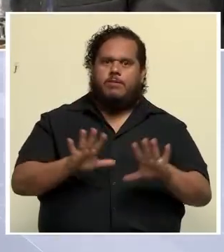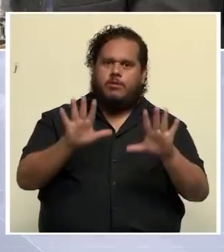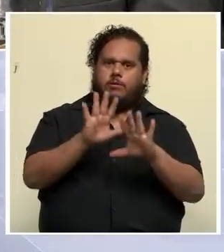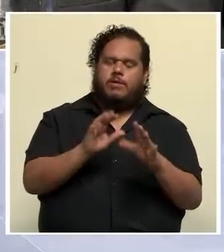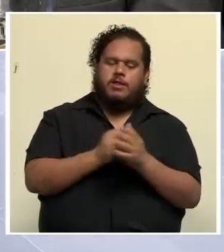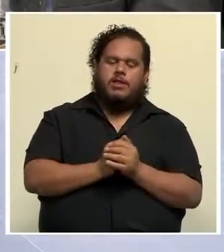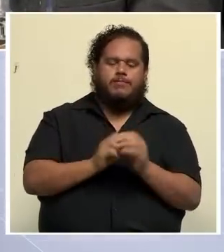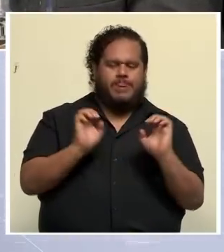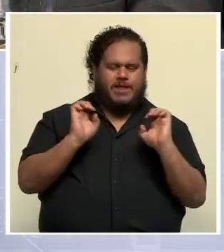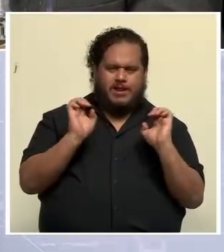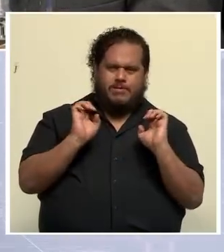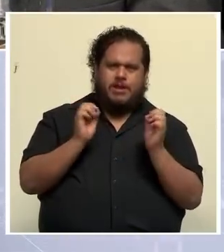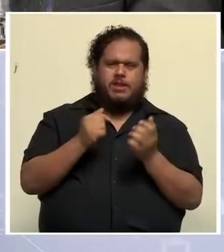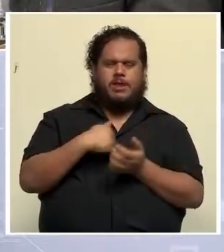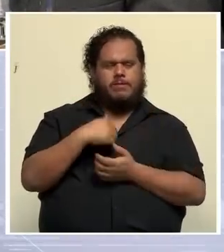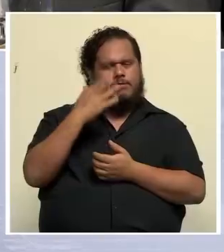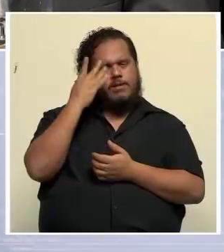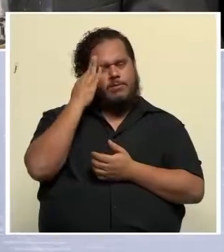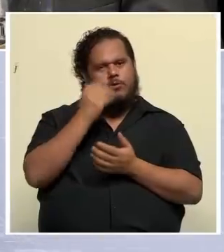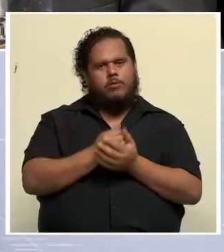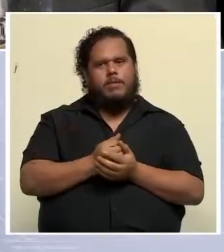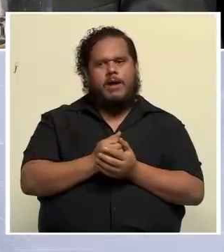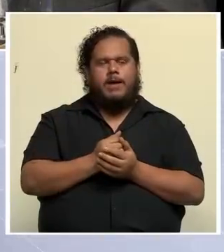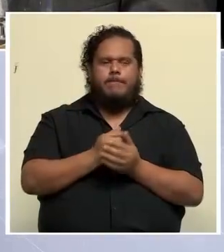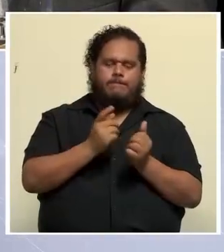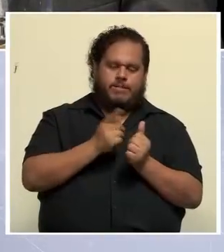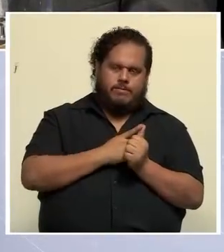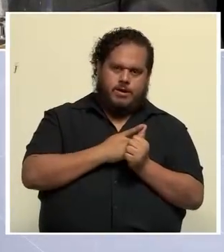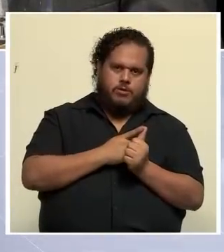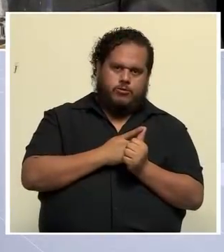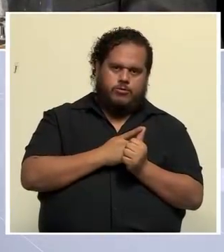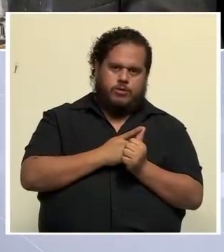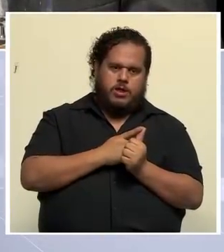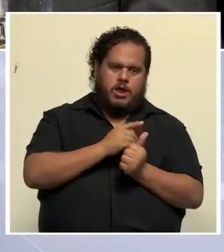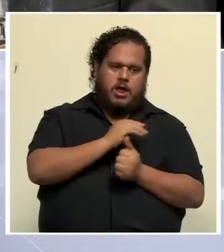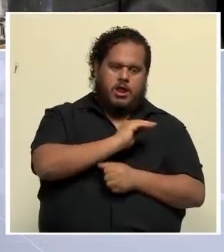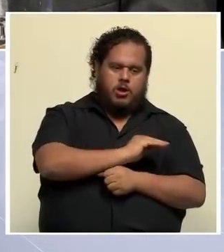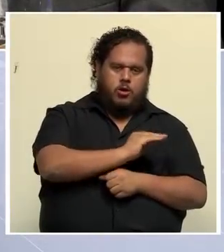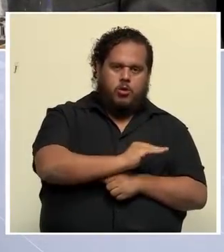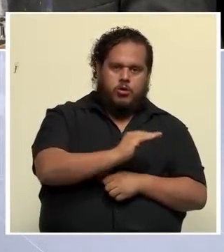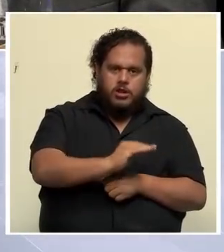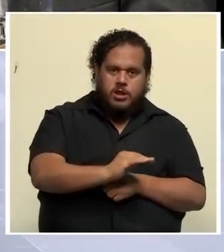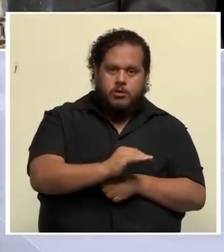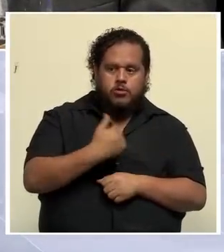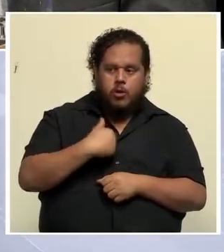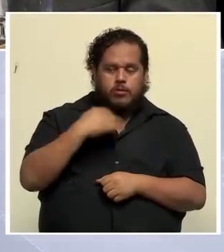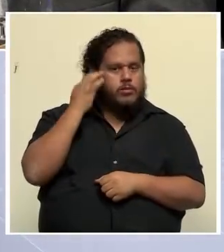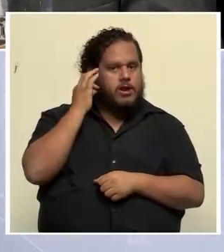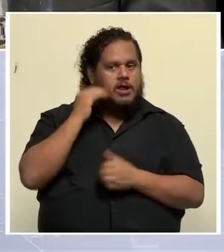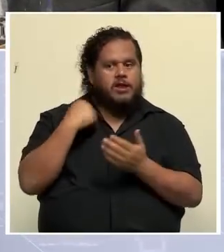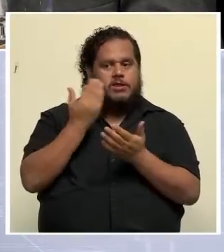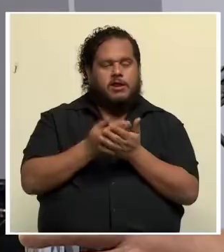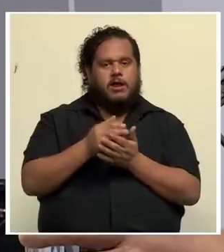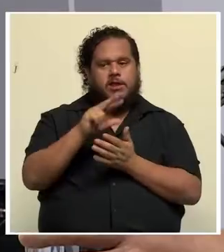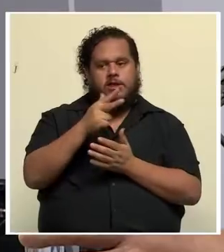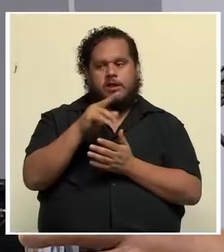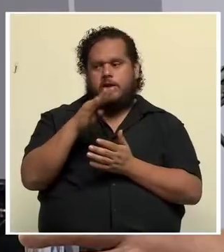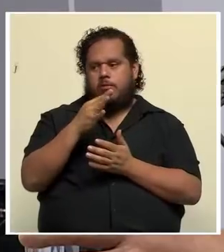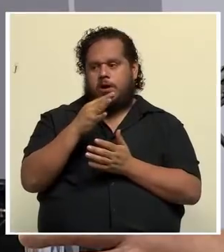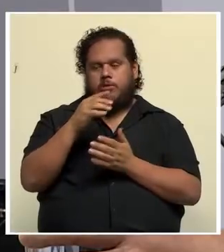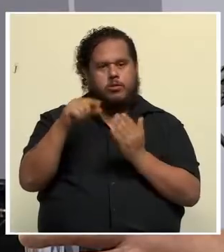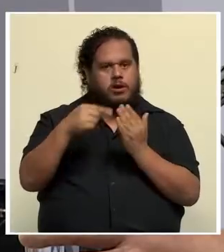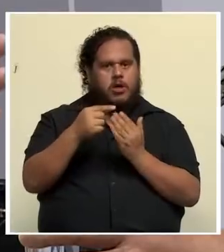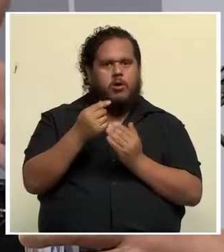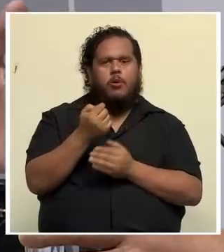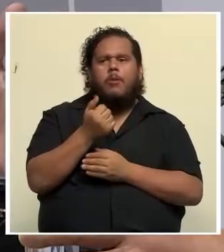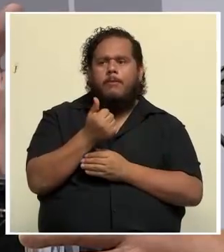la emergencia me preocupan, por un lado, las niñas y niños que están llegando a 3er y 4er grado con